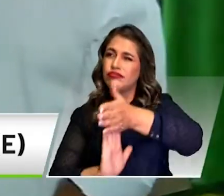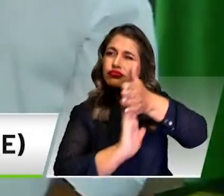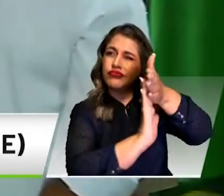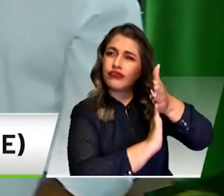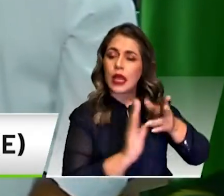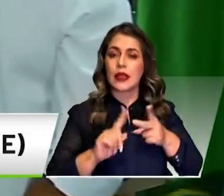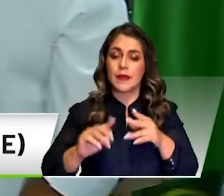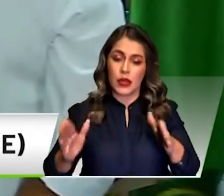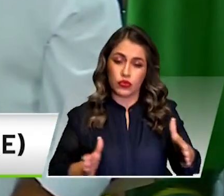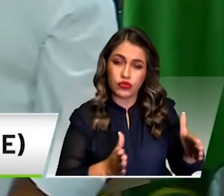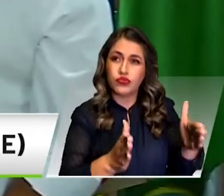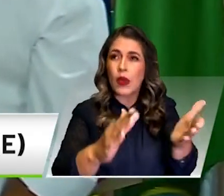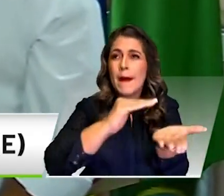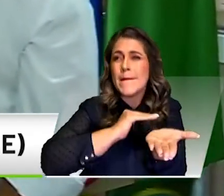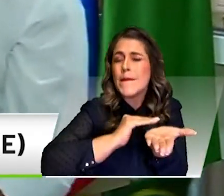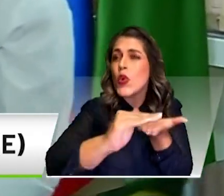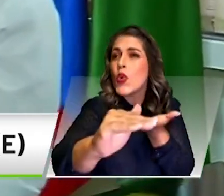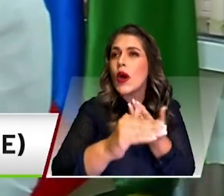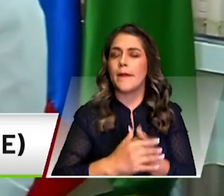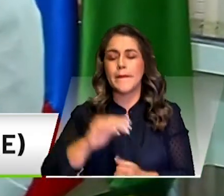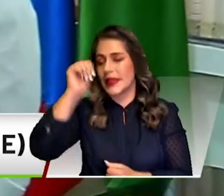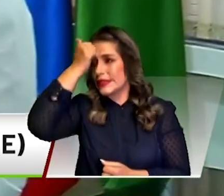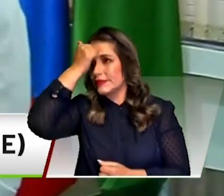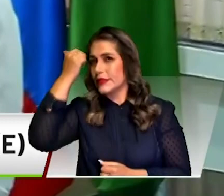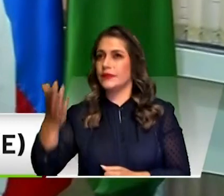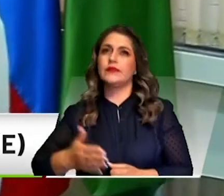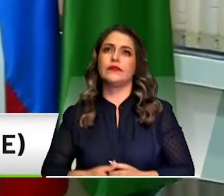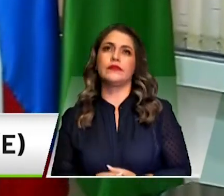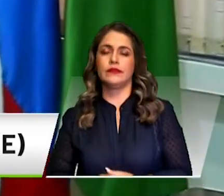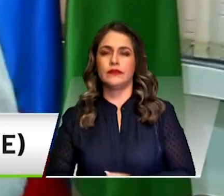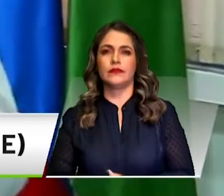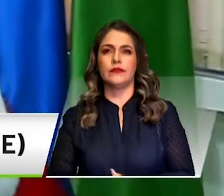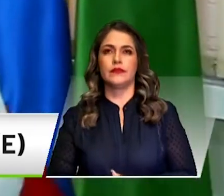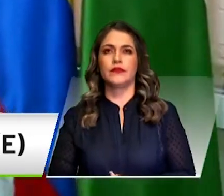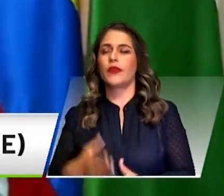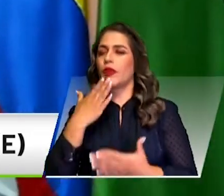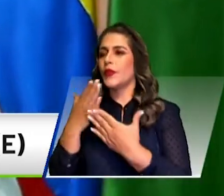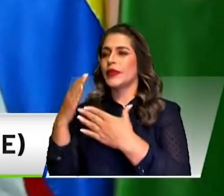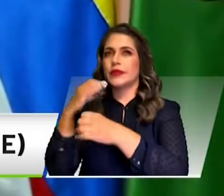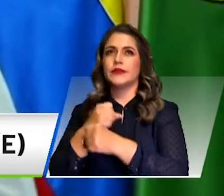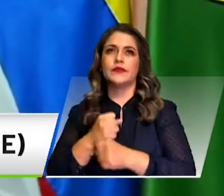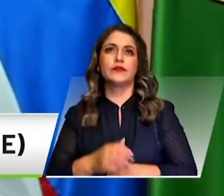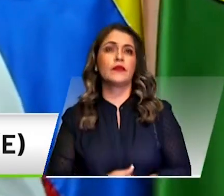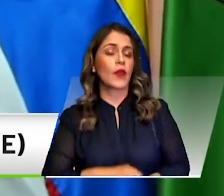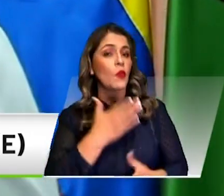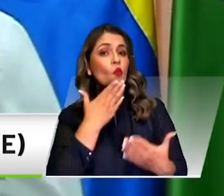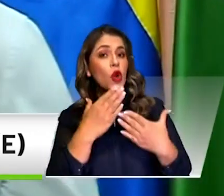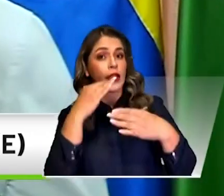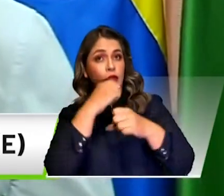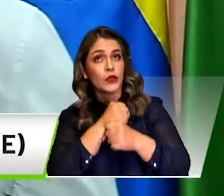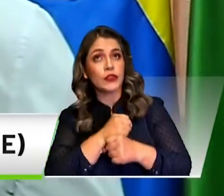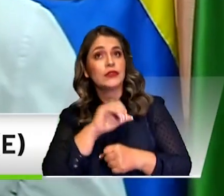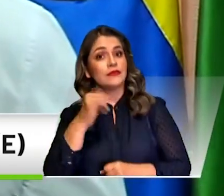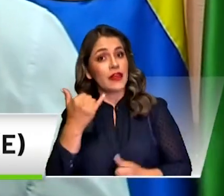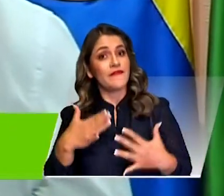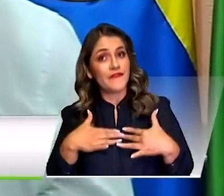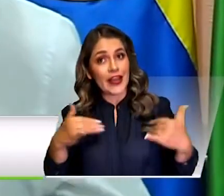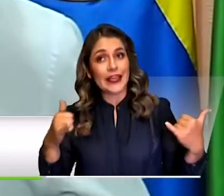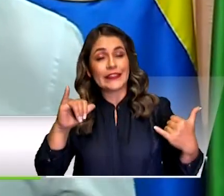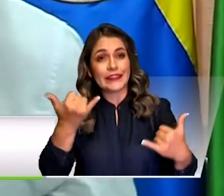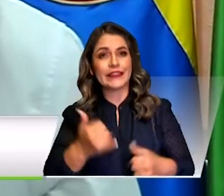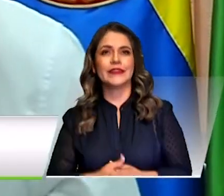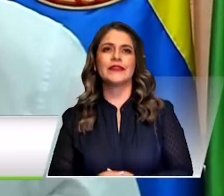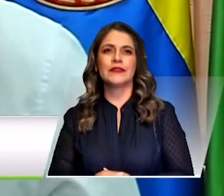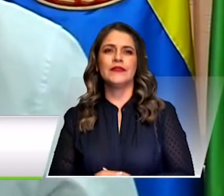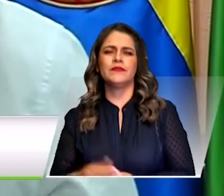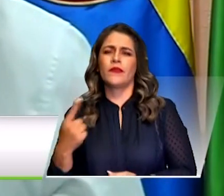pavimentación creo que ha sido de los principales anuncios hoy por parte del gobernador de antioquia buenas noches muy buenas noches desde bengazi muy contentos tuvimos